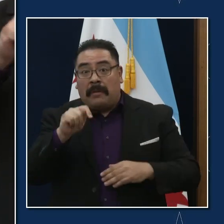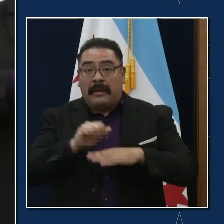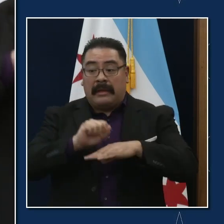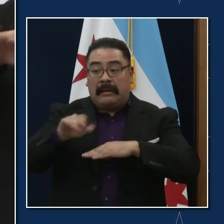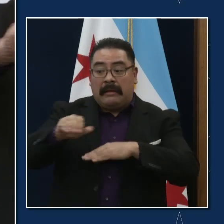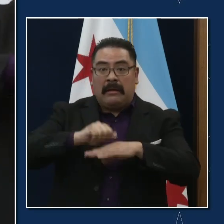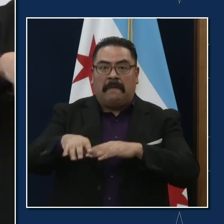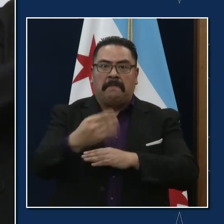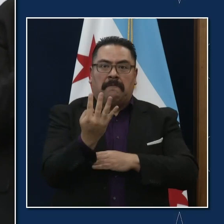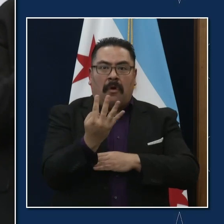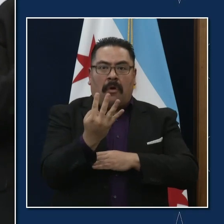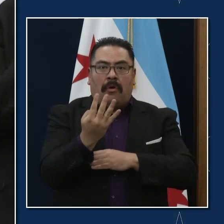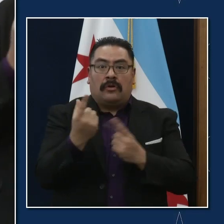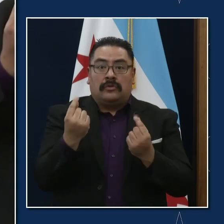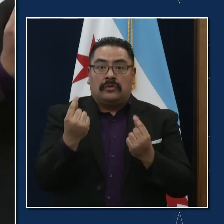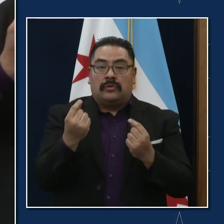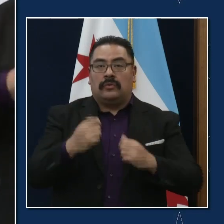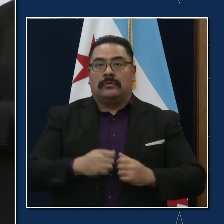puede solicitar con